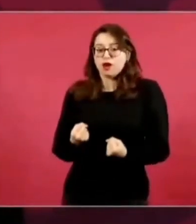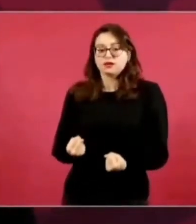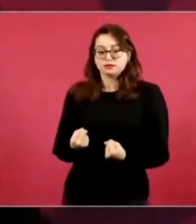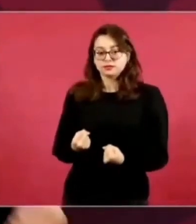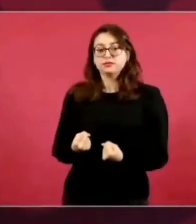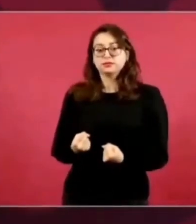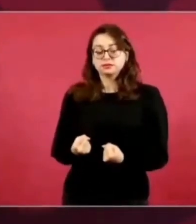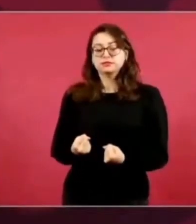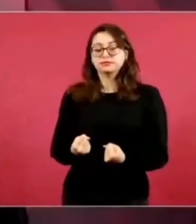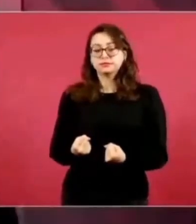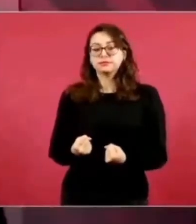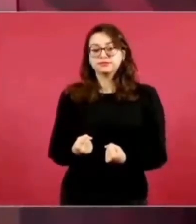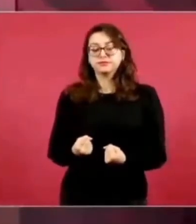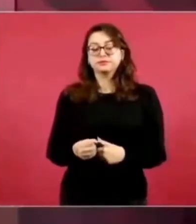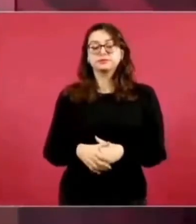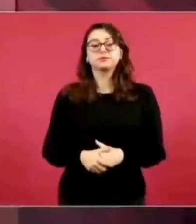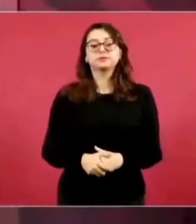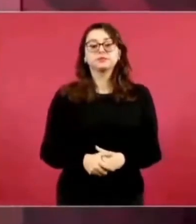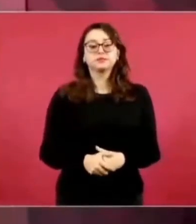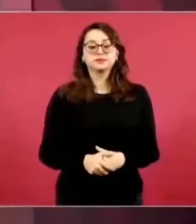Y